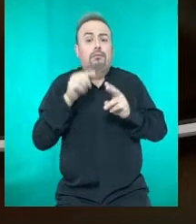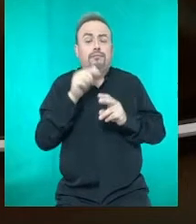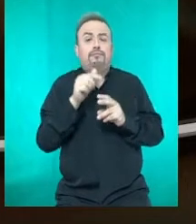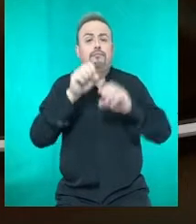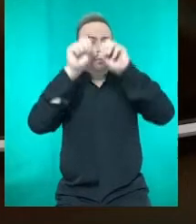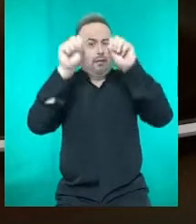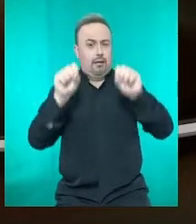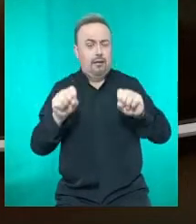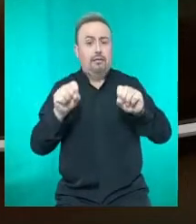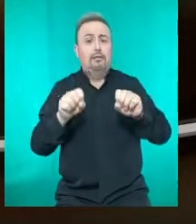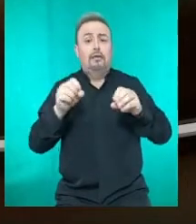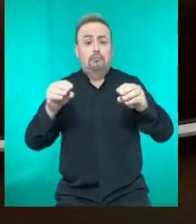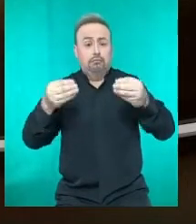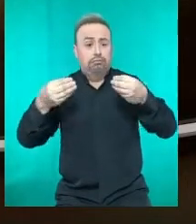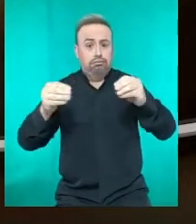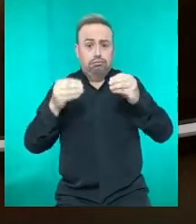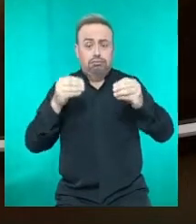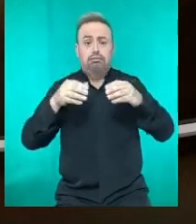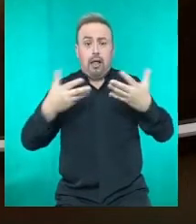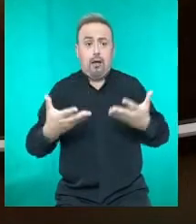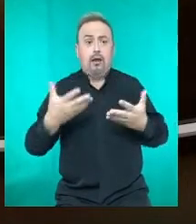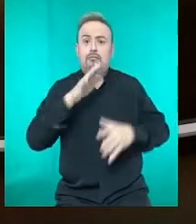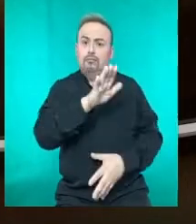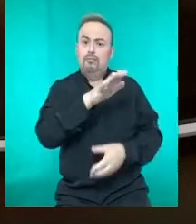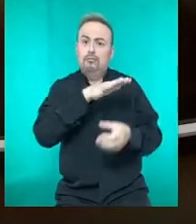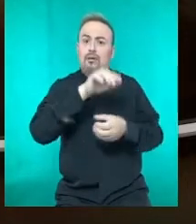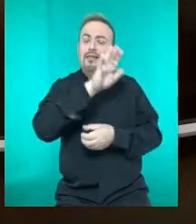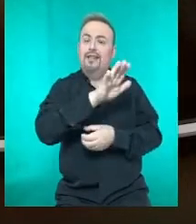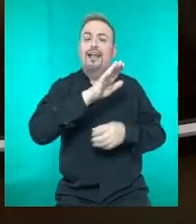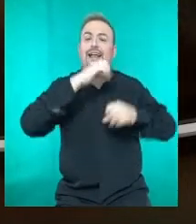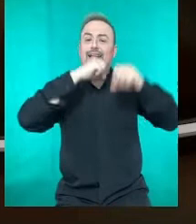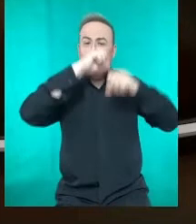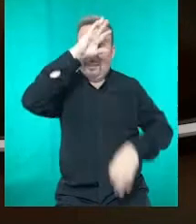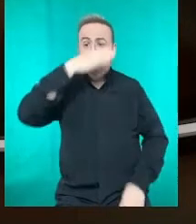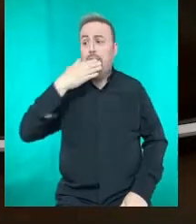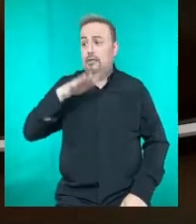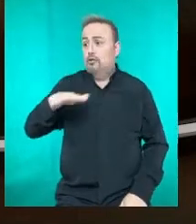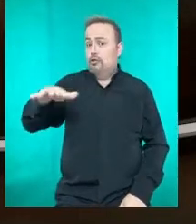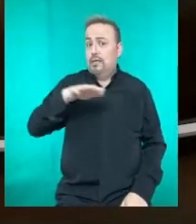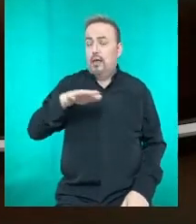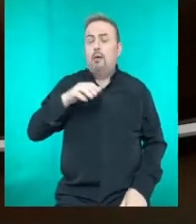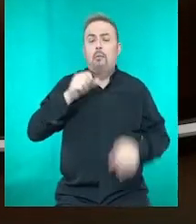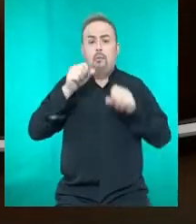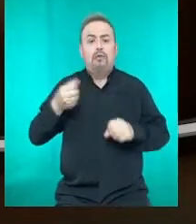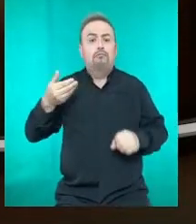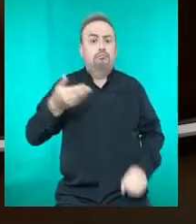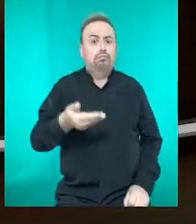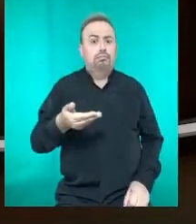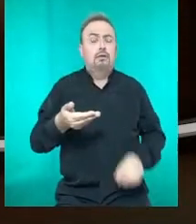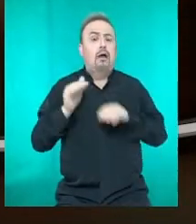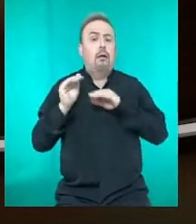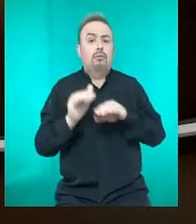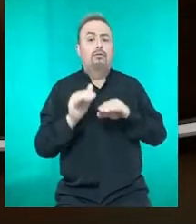sistemas adaptados a la realidad de las industrias y también de la sociedad puedan ser un aporte a la hora de encontrarse